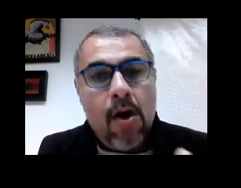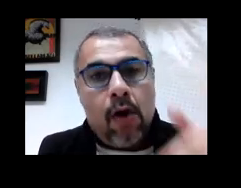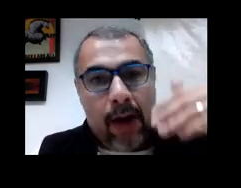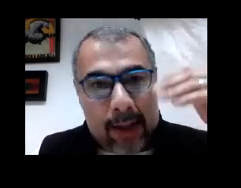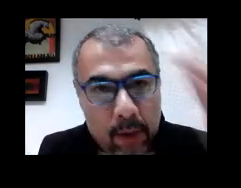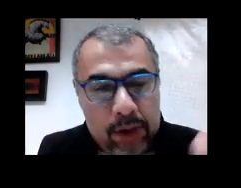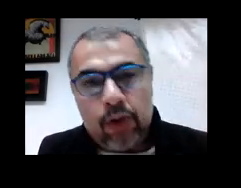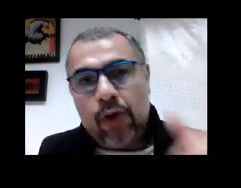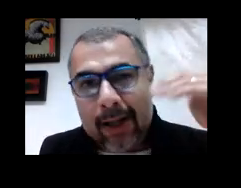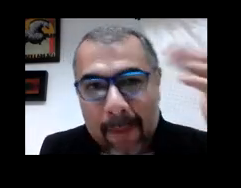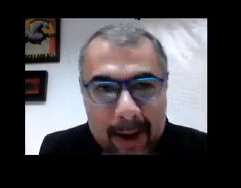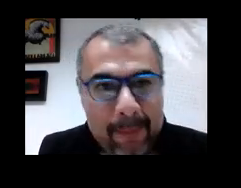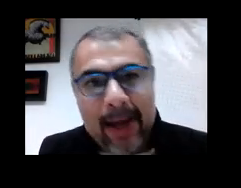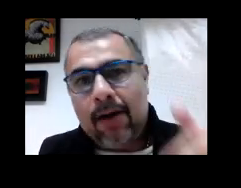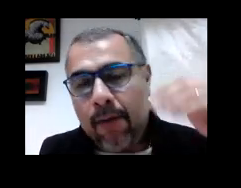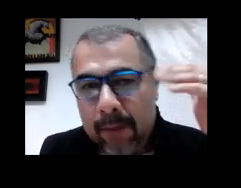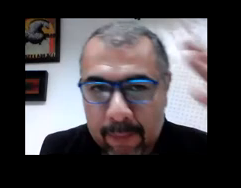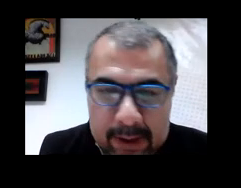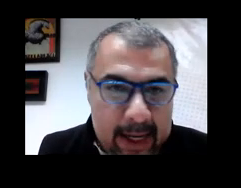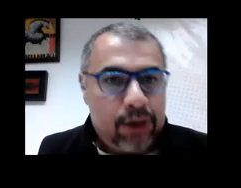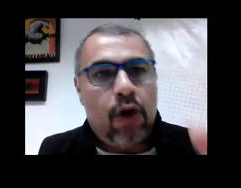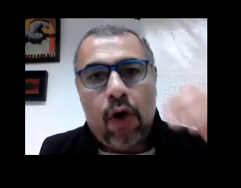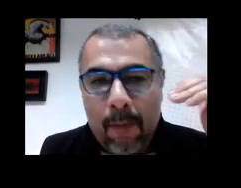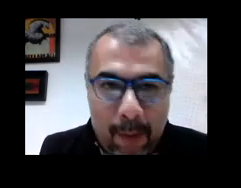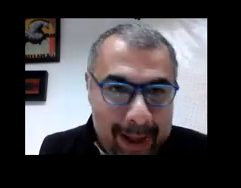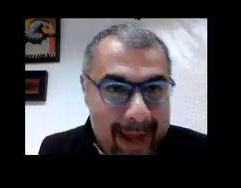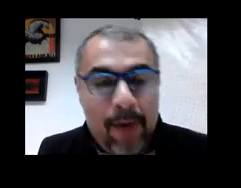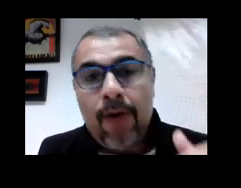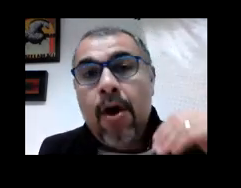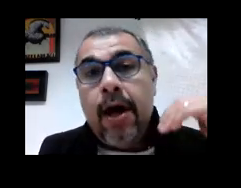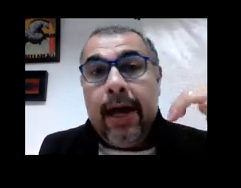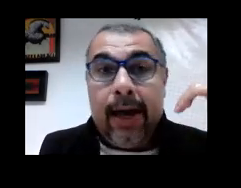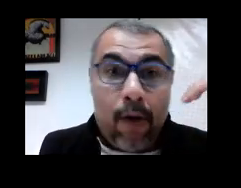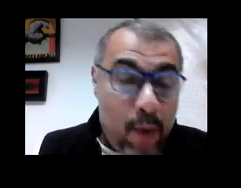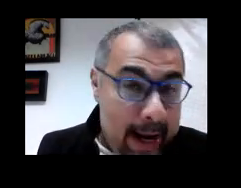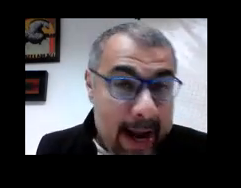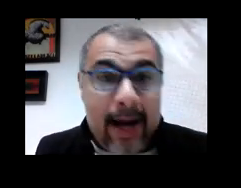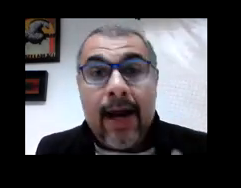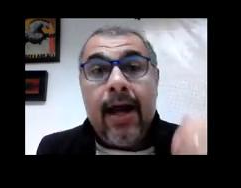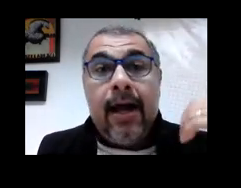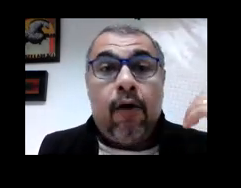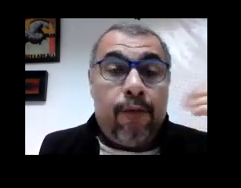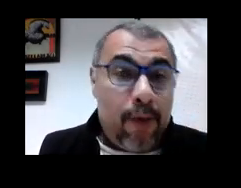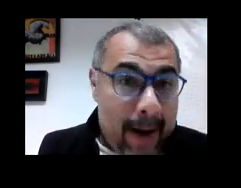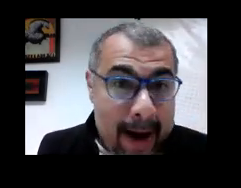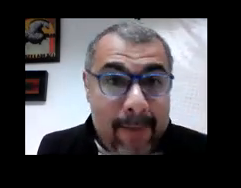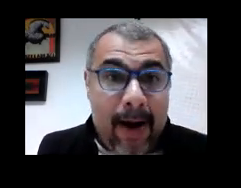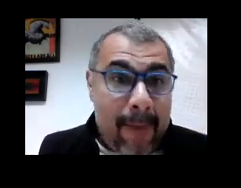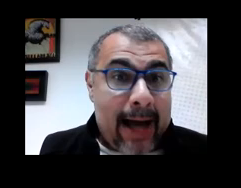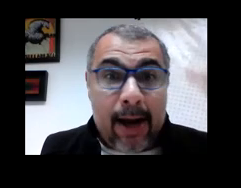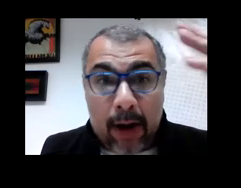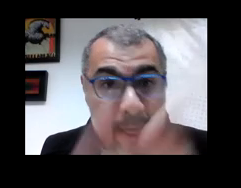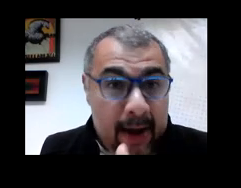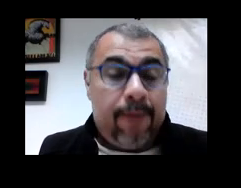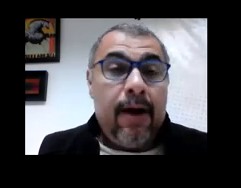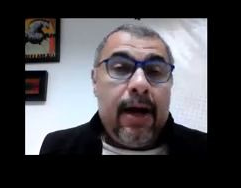aliados, con la gente de Codeciu, con la gente de KPKP, con Defensa en Acción, con Promedeo, con Mulier, con Funcamama,